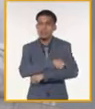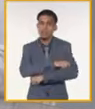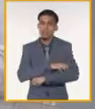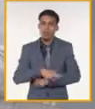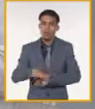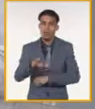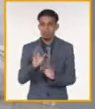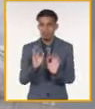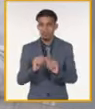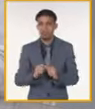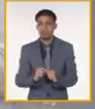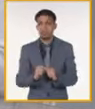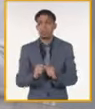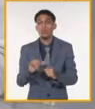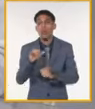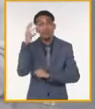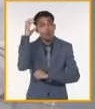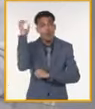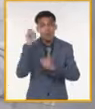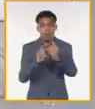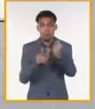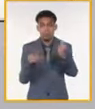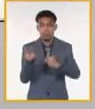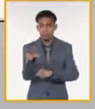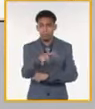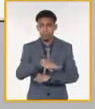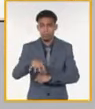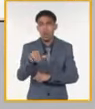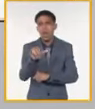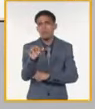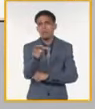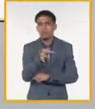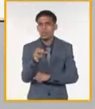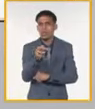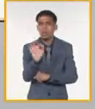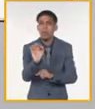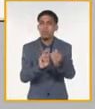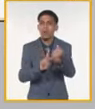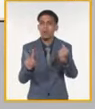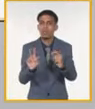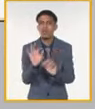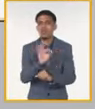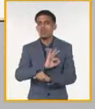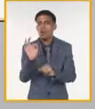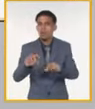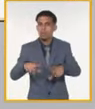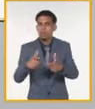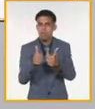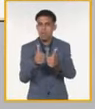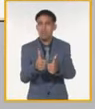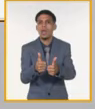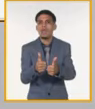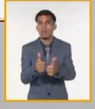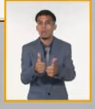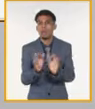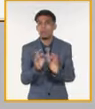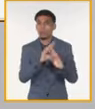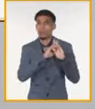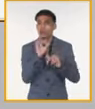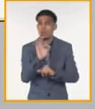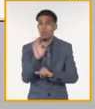territoriales no siempre ejercieron no han ejercido toda la autoridad y autonomía que tienen en en su gestión